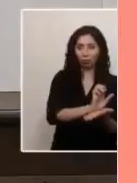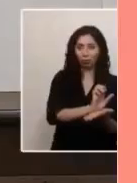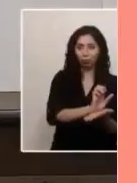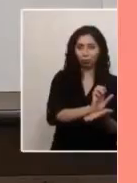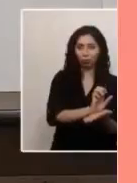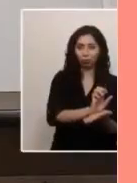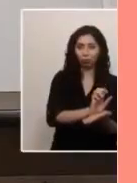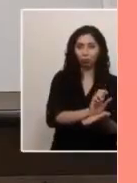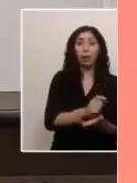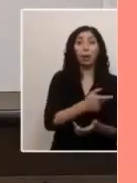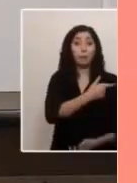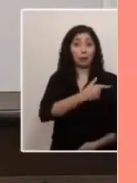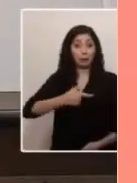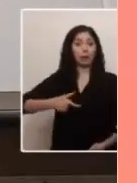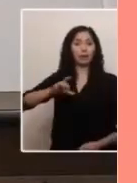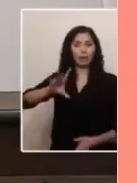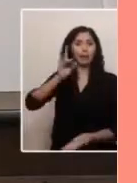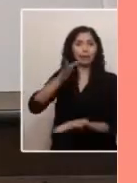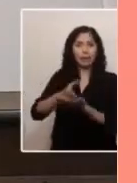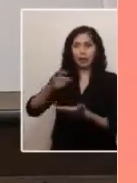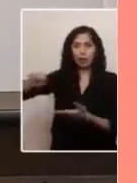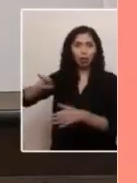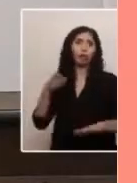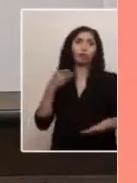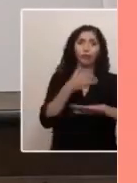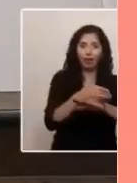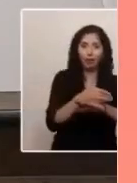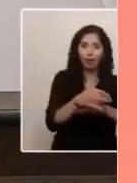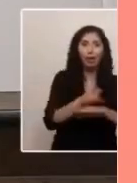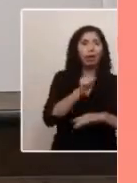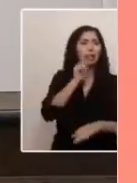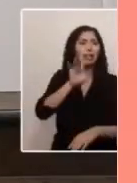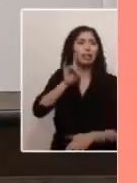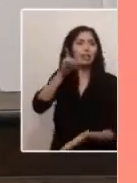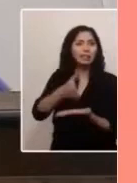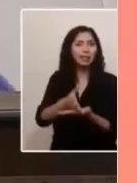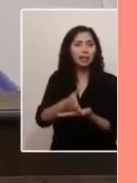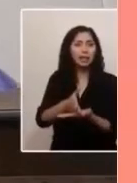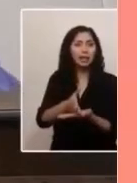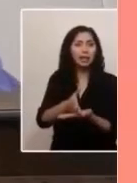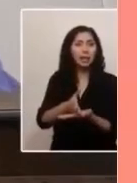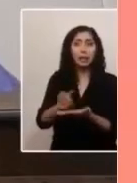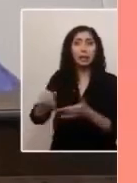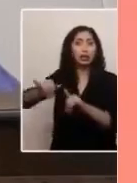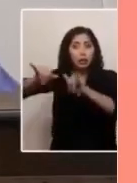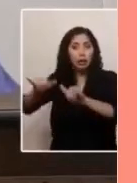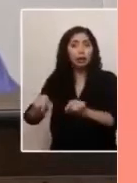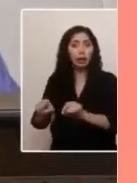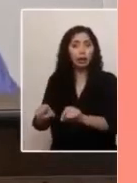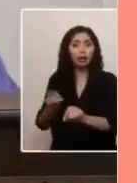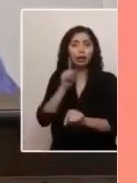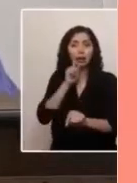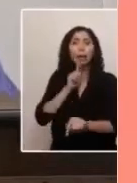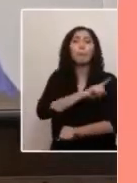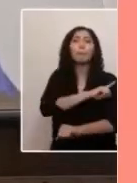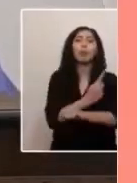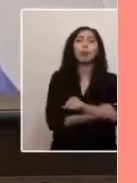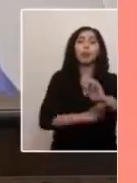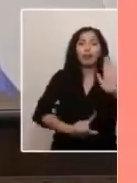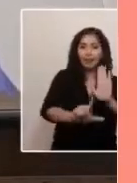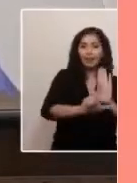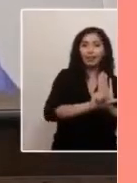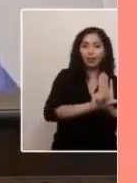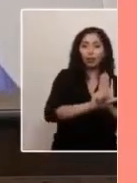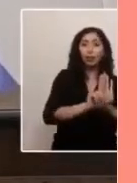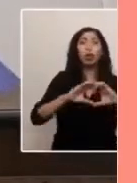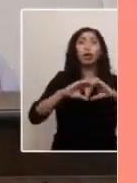en los territorios, que dice que en el fondo tiene que aprobar de cierta forma, tú tienes mucho más claro el texto, sí, exactamente. ¿Qué